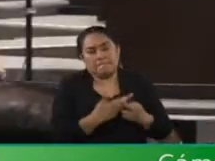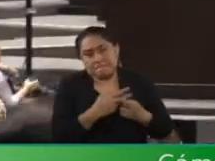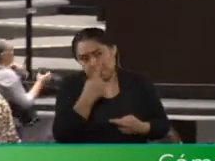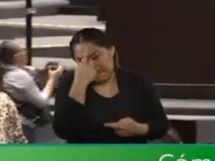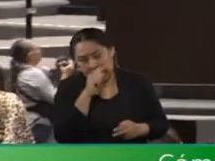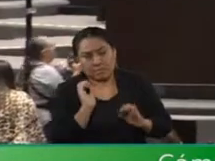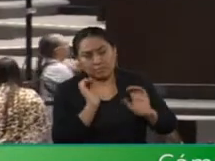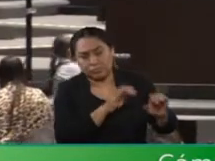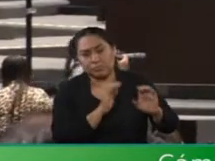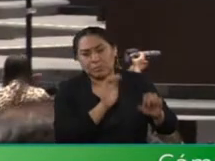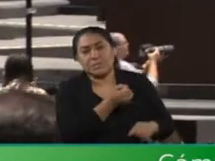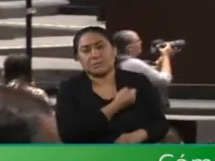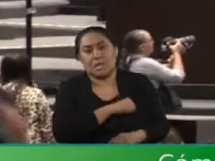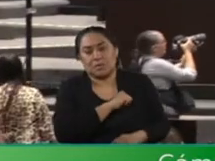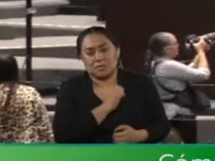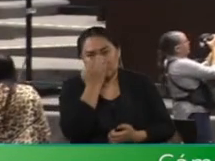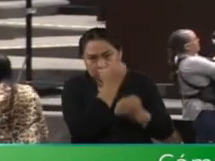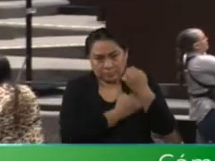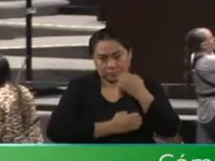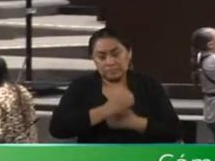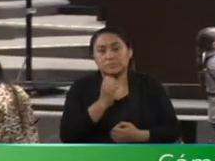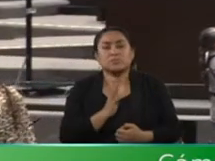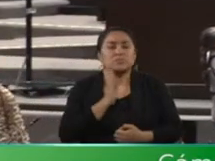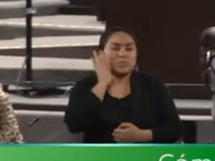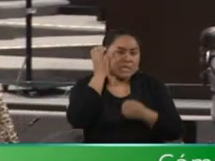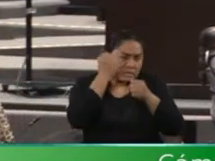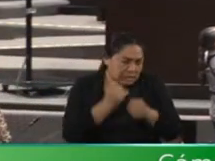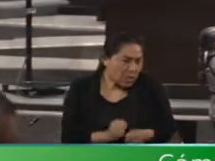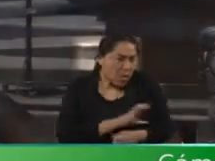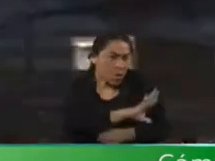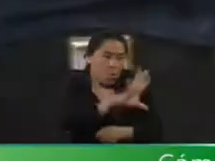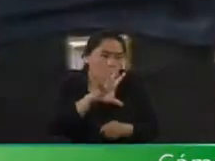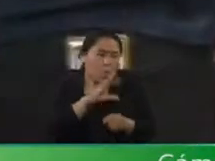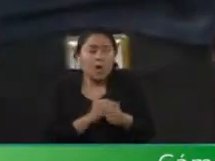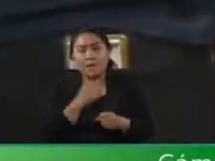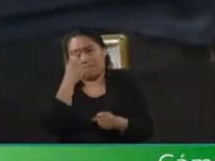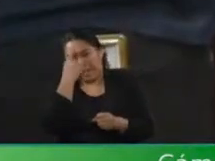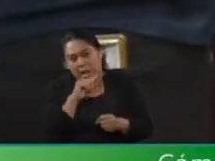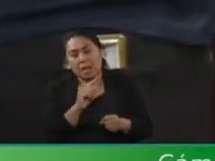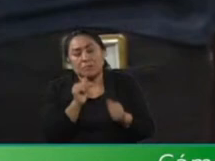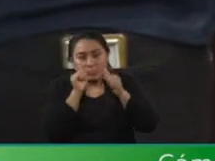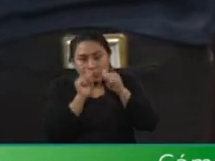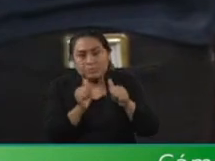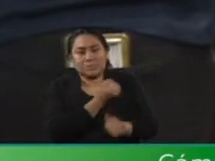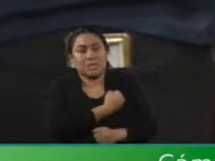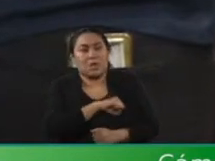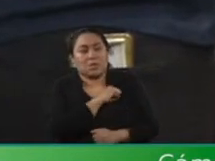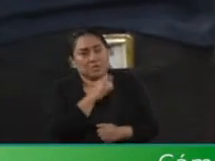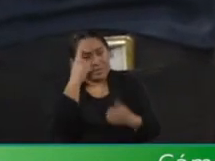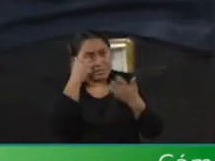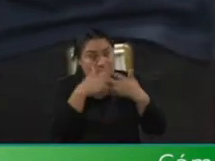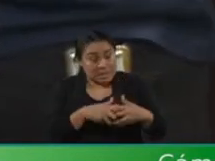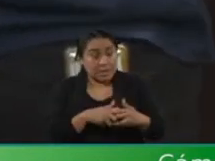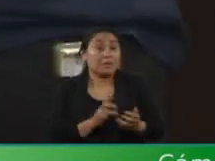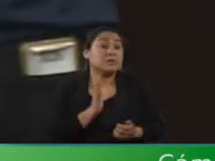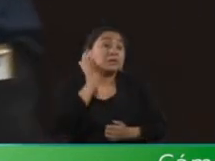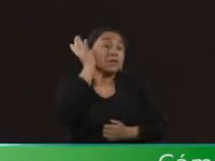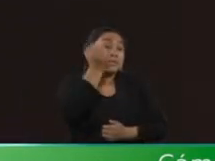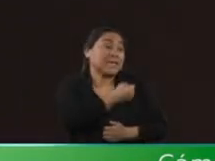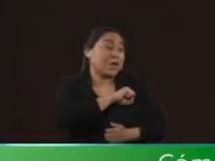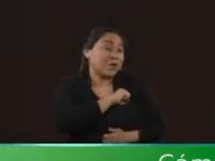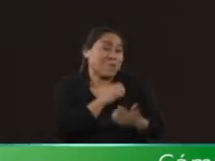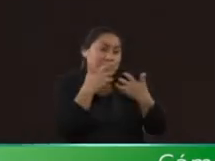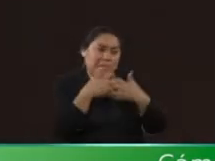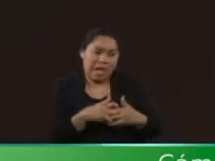mental garanticemos una verdadera cobertura universal para la salud mental hagamos que la Salud Mental deje de ser un